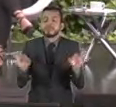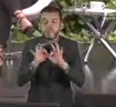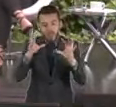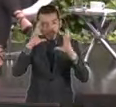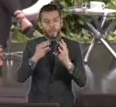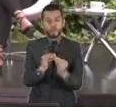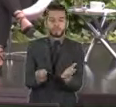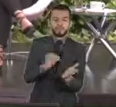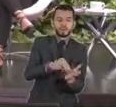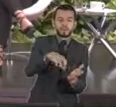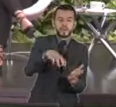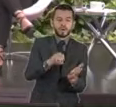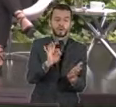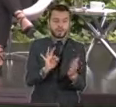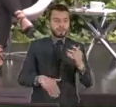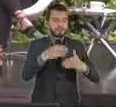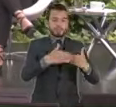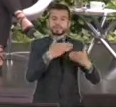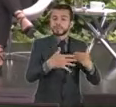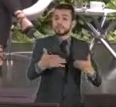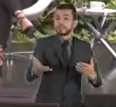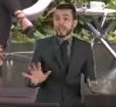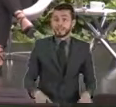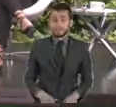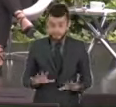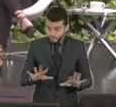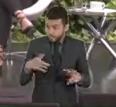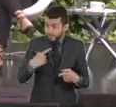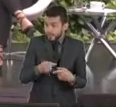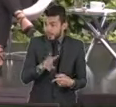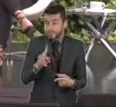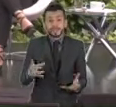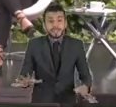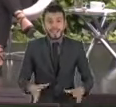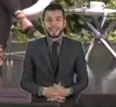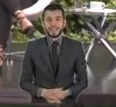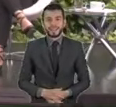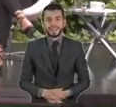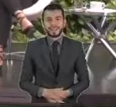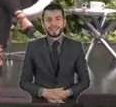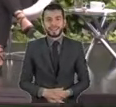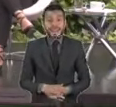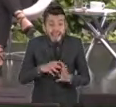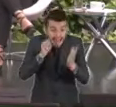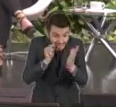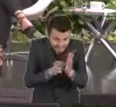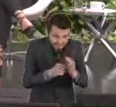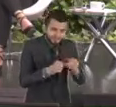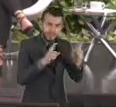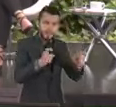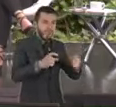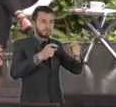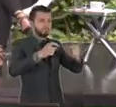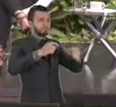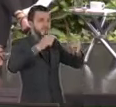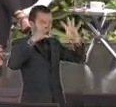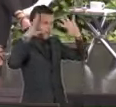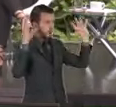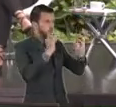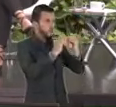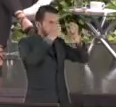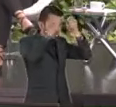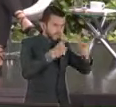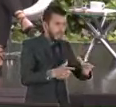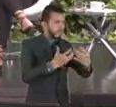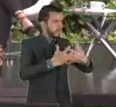acuerdo en ese POT del siglo XXI que honre el contrato social, urbano, de